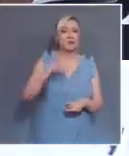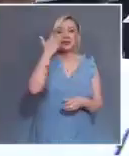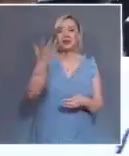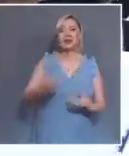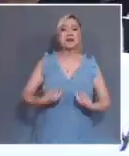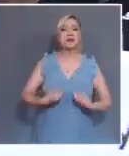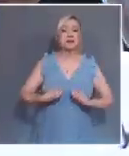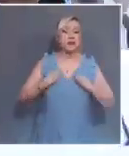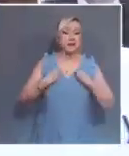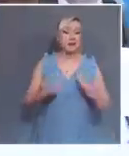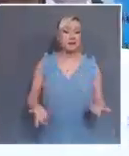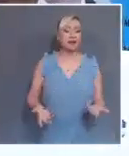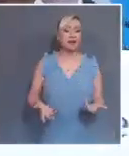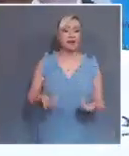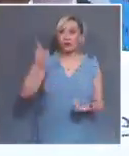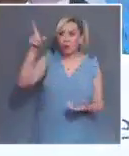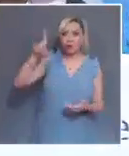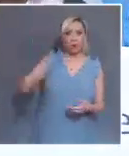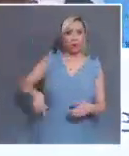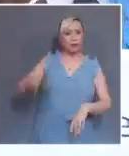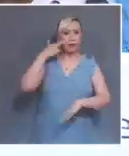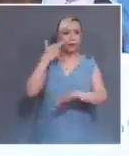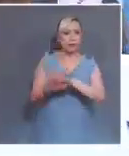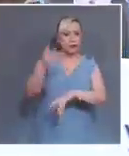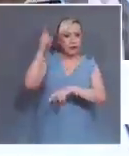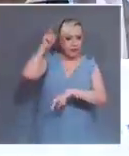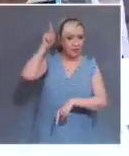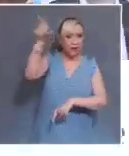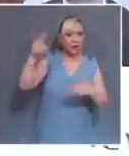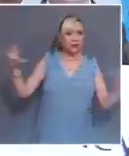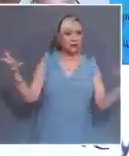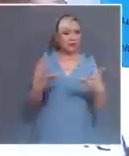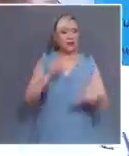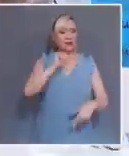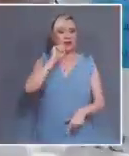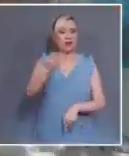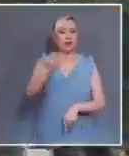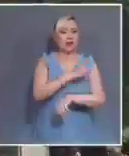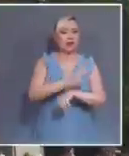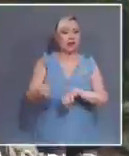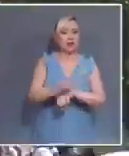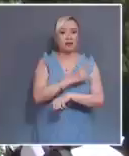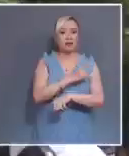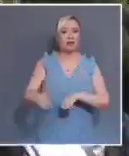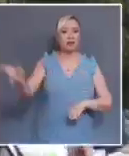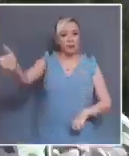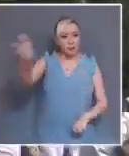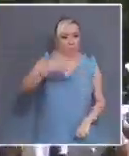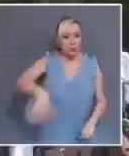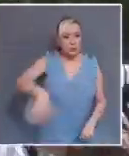del gobierno. Es competencia del gobierno buscar en vida.